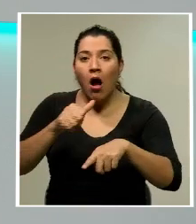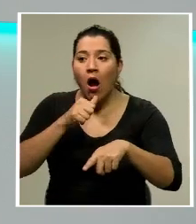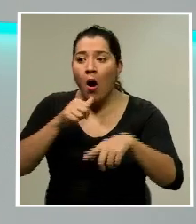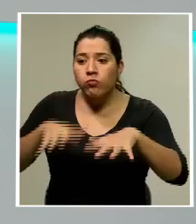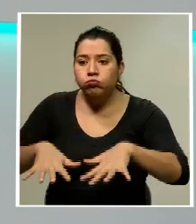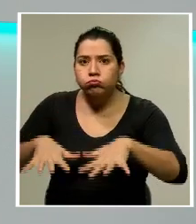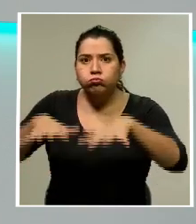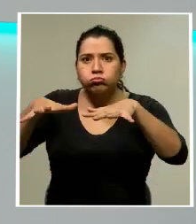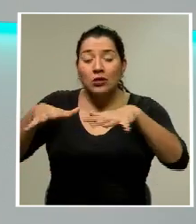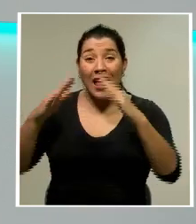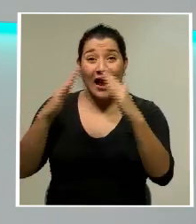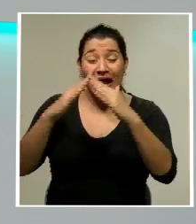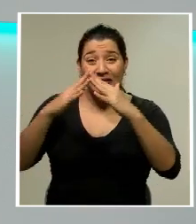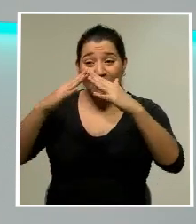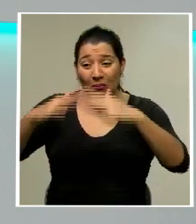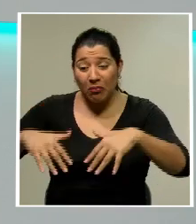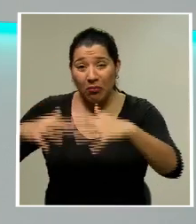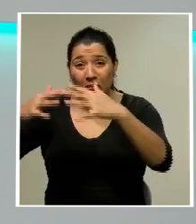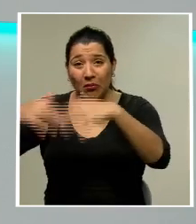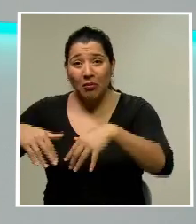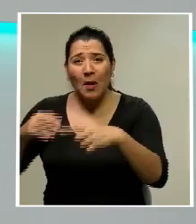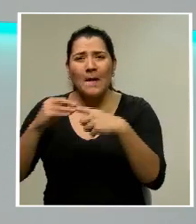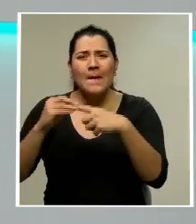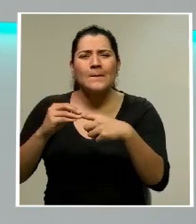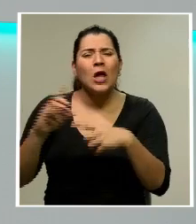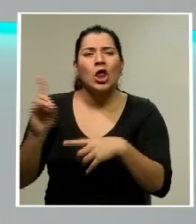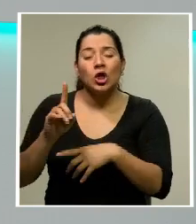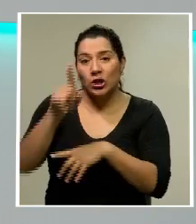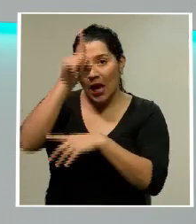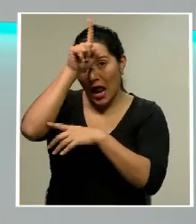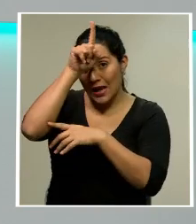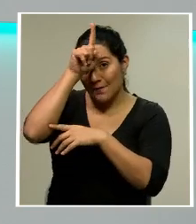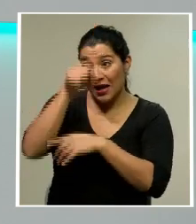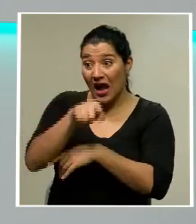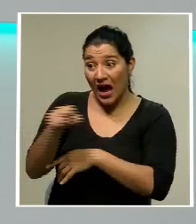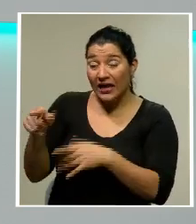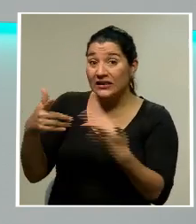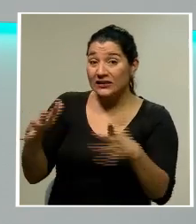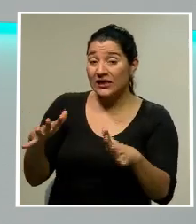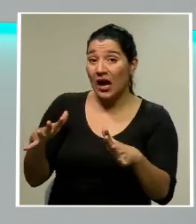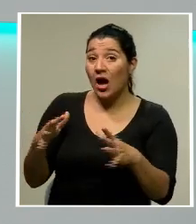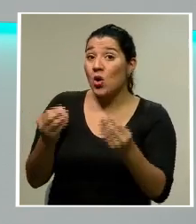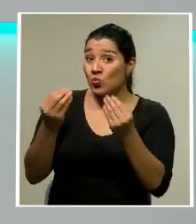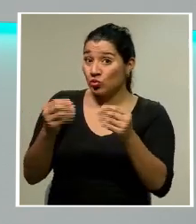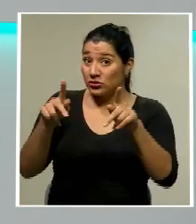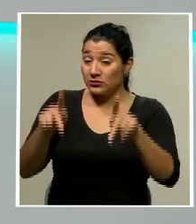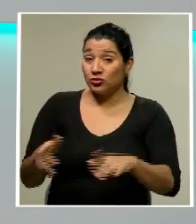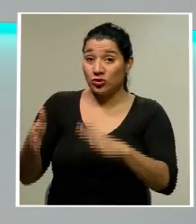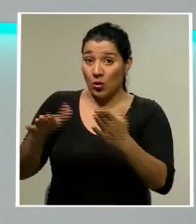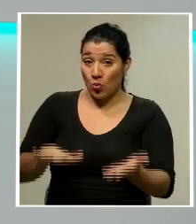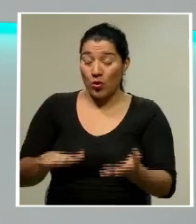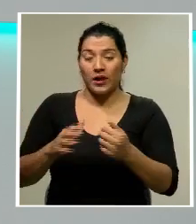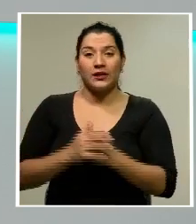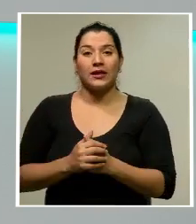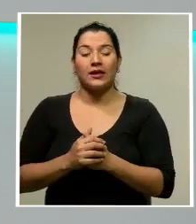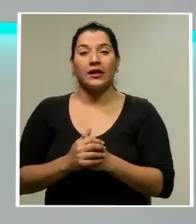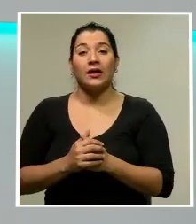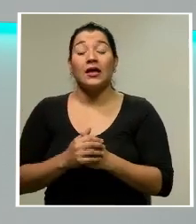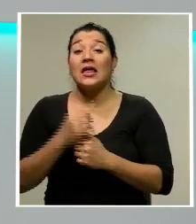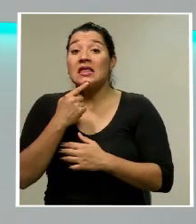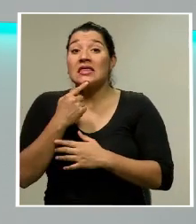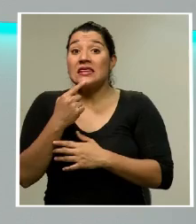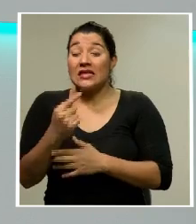de casas, especialmente en Alemania, donde ya hay varias decenas de fallecidos, según el